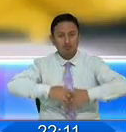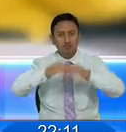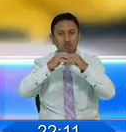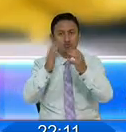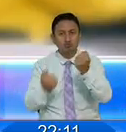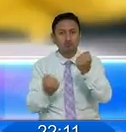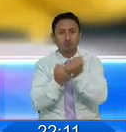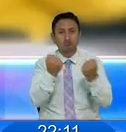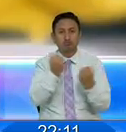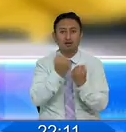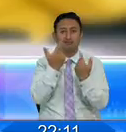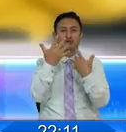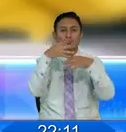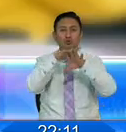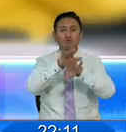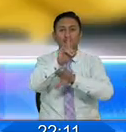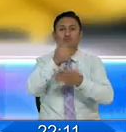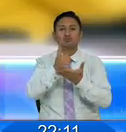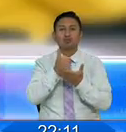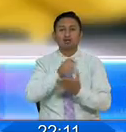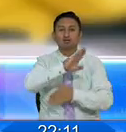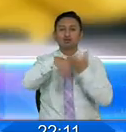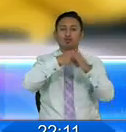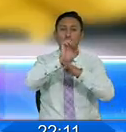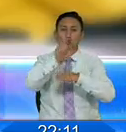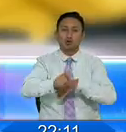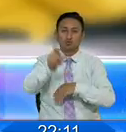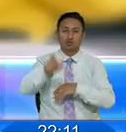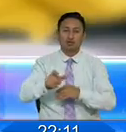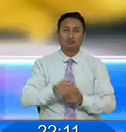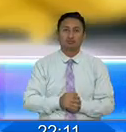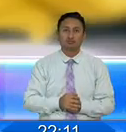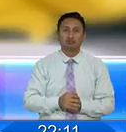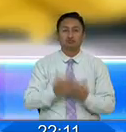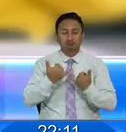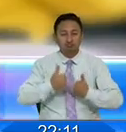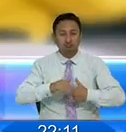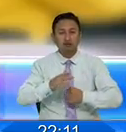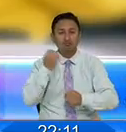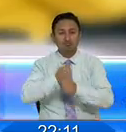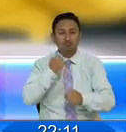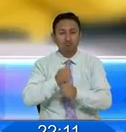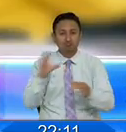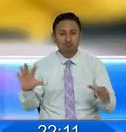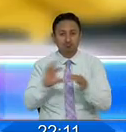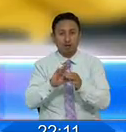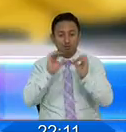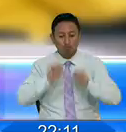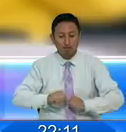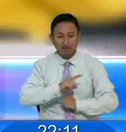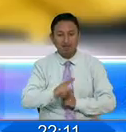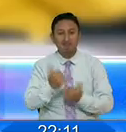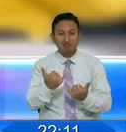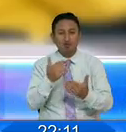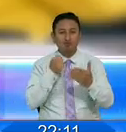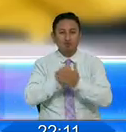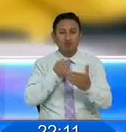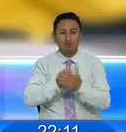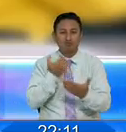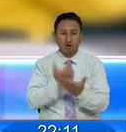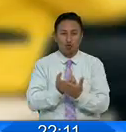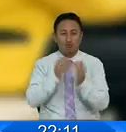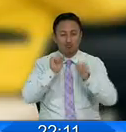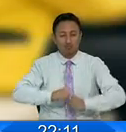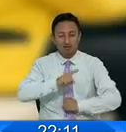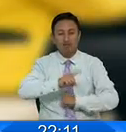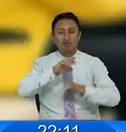fuerte e inclusivo para el bienestar de todos los ecuatorianos continuamos trabajando estrechamente para abordar los desafíos económicos y construir un